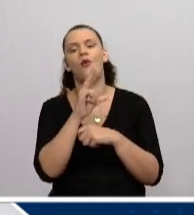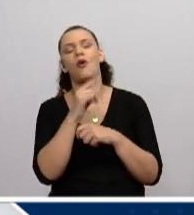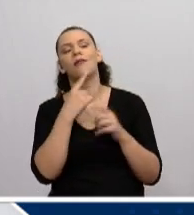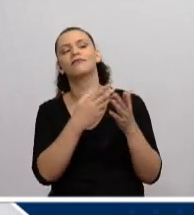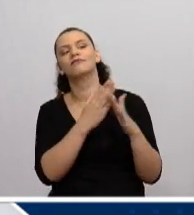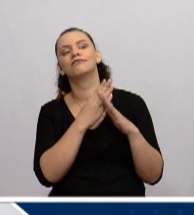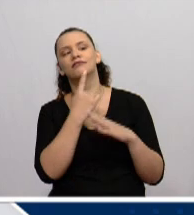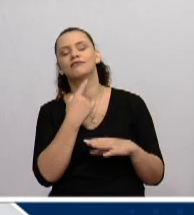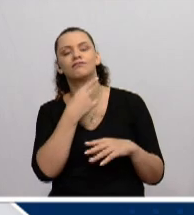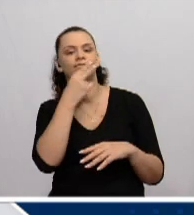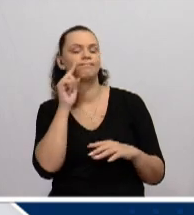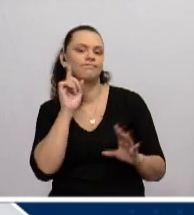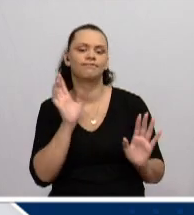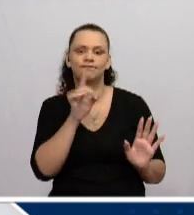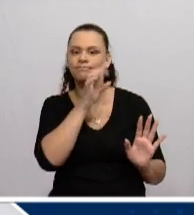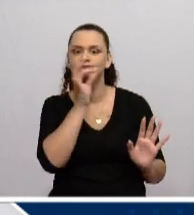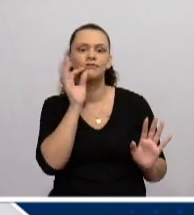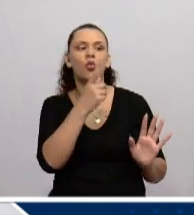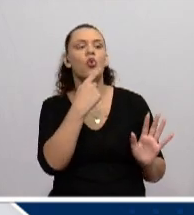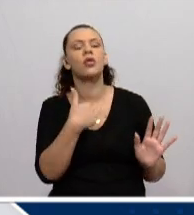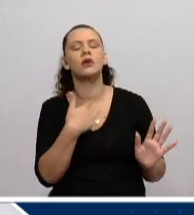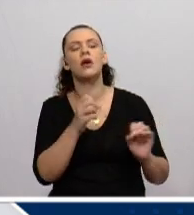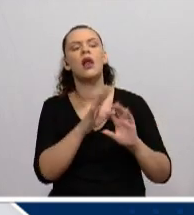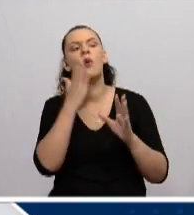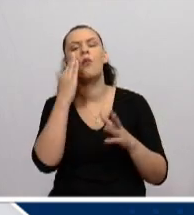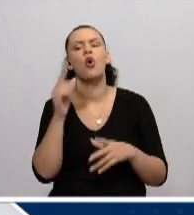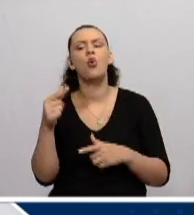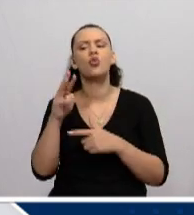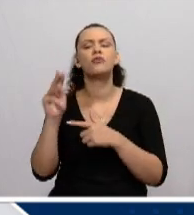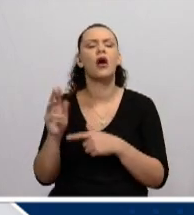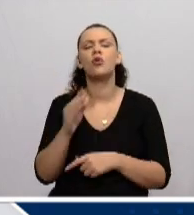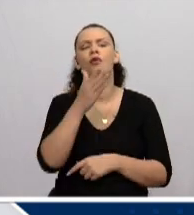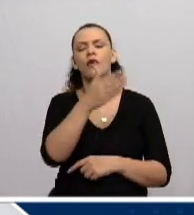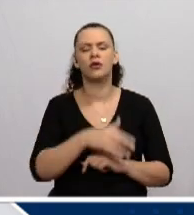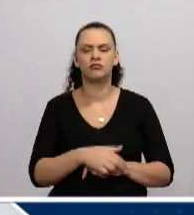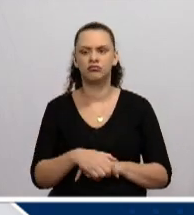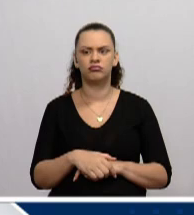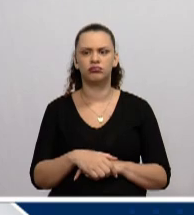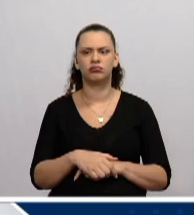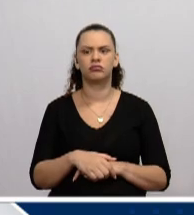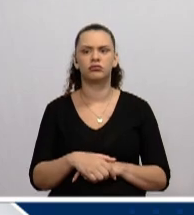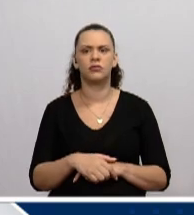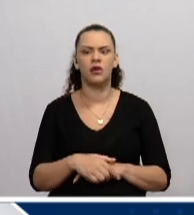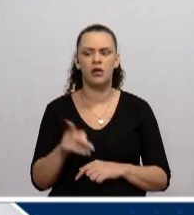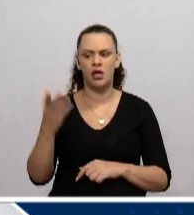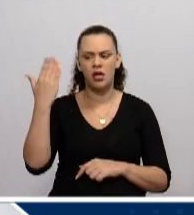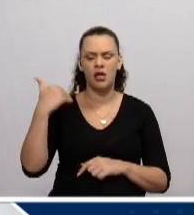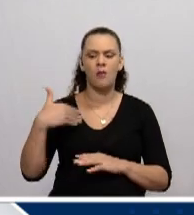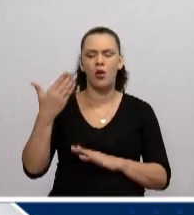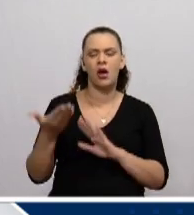lo no lo quisieron decir o sea yo creo que nadie nos quiso decir claramente Por qué Guzmán después de ser